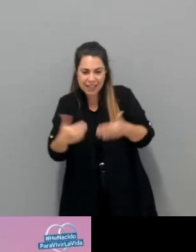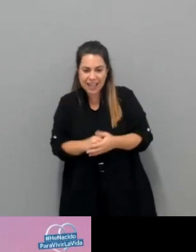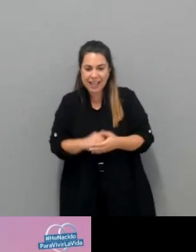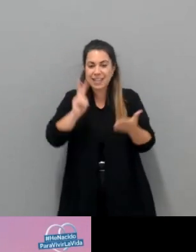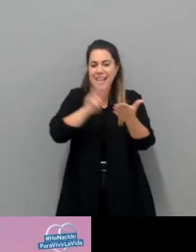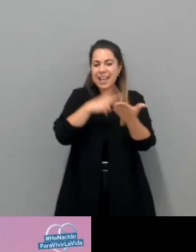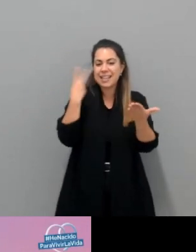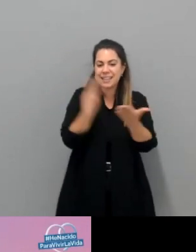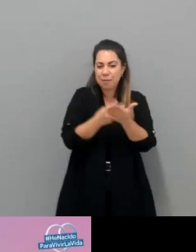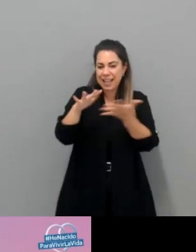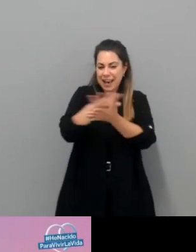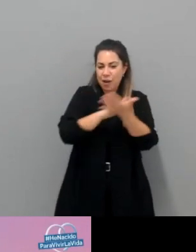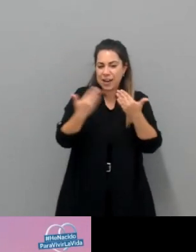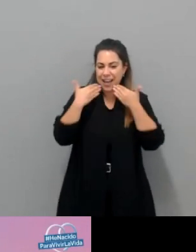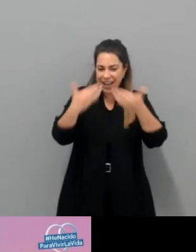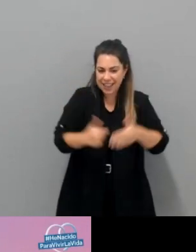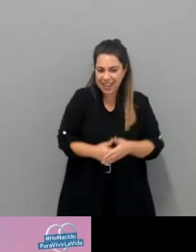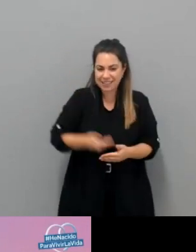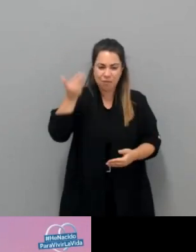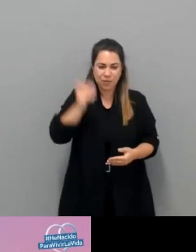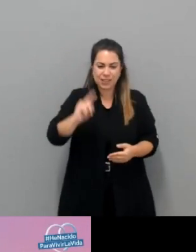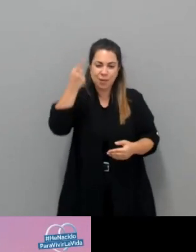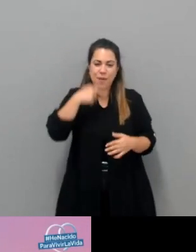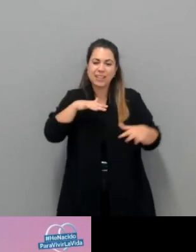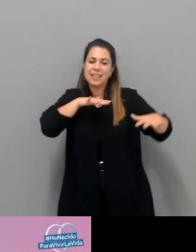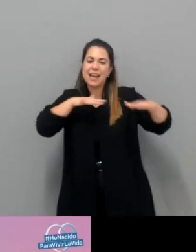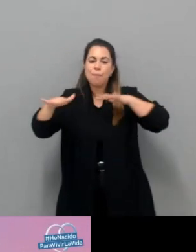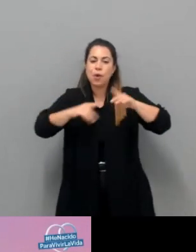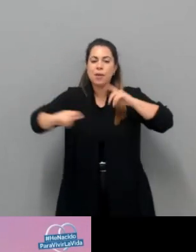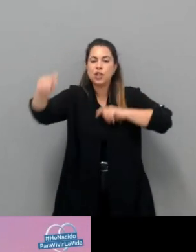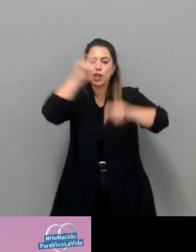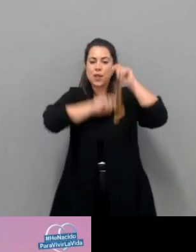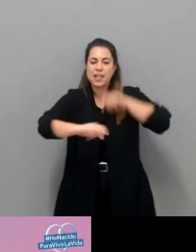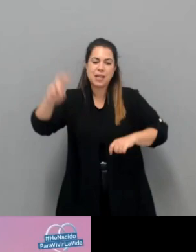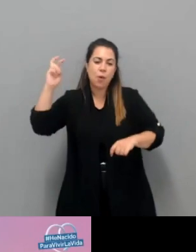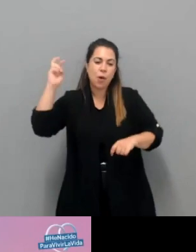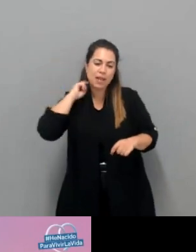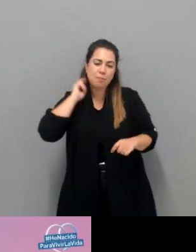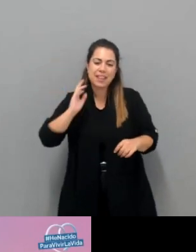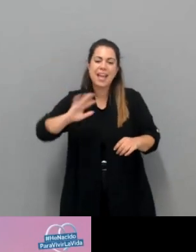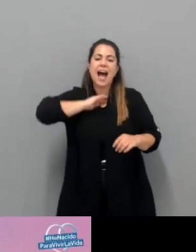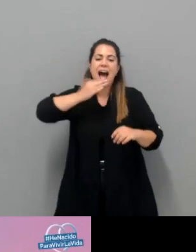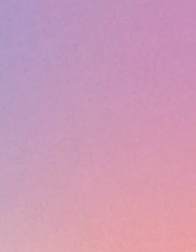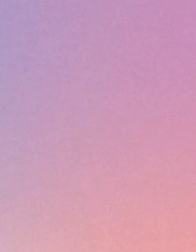interpretación y sobre todo al movimiento asociativo ASPACE. Hasta mañana.